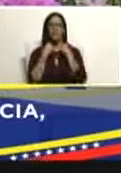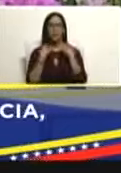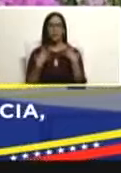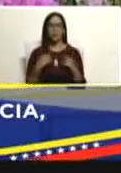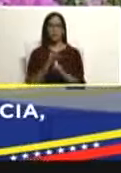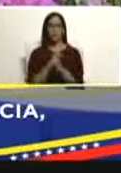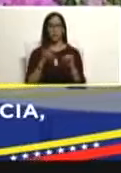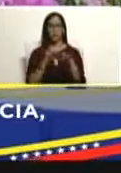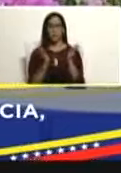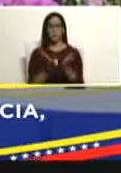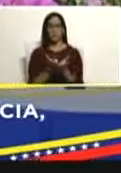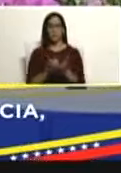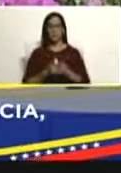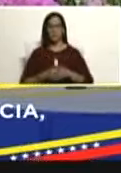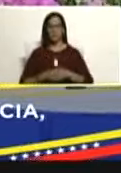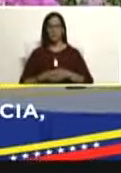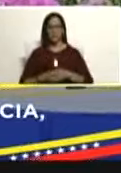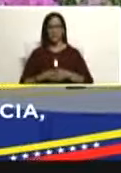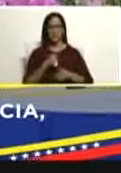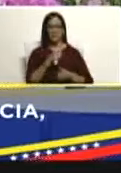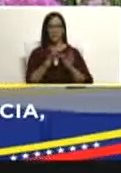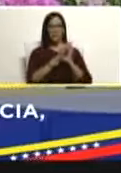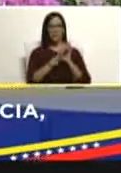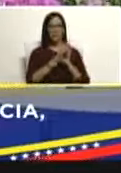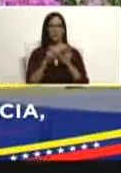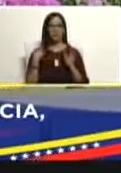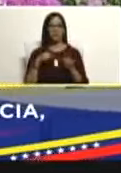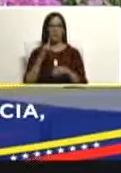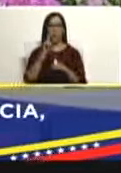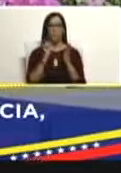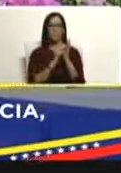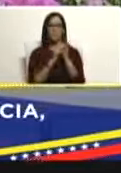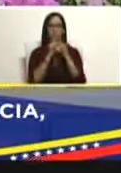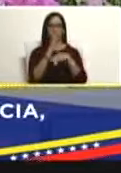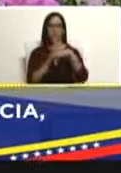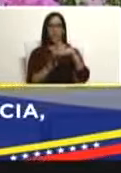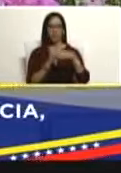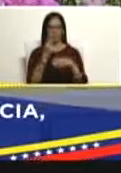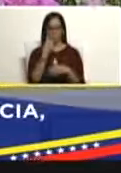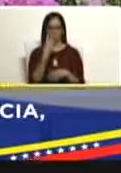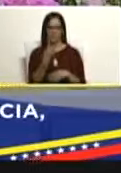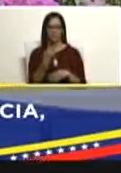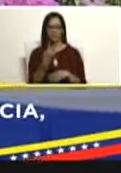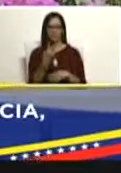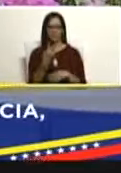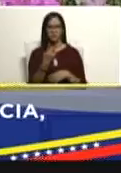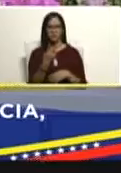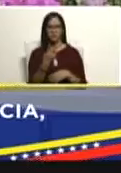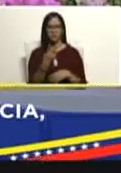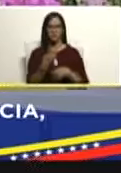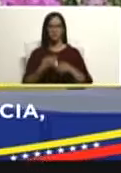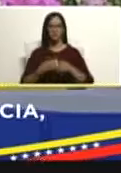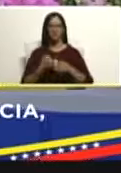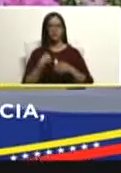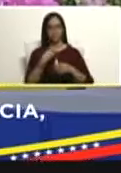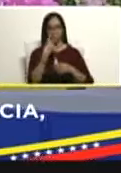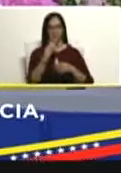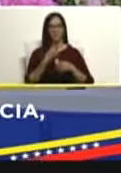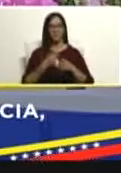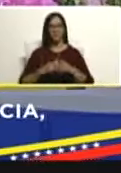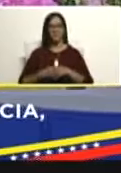mundo. Cada capítulo dura 1 minuto y medio. ¿Ustedes lo han visto? Yo lo he visto.